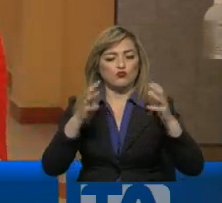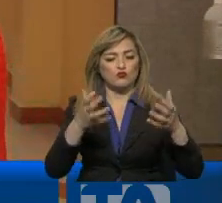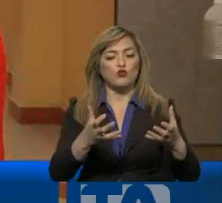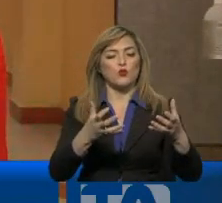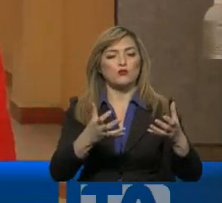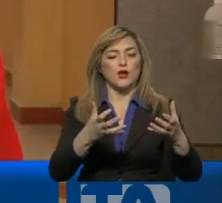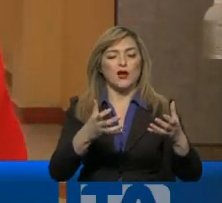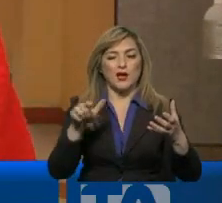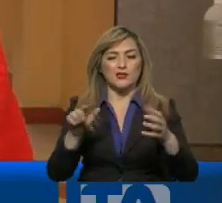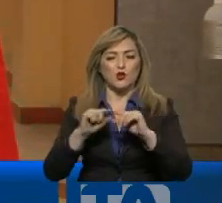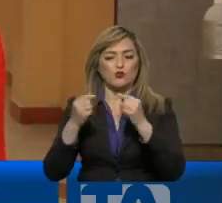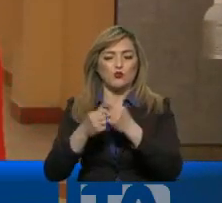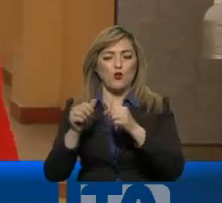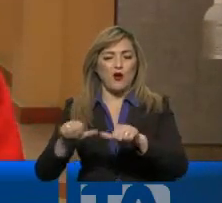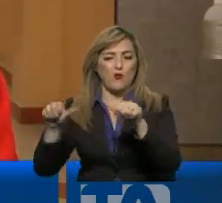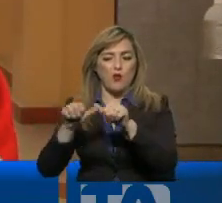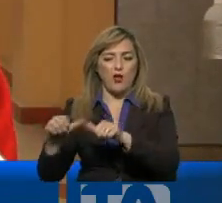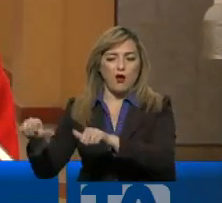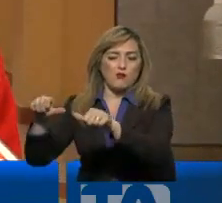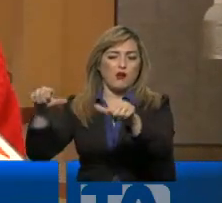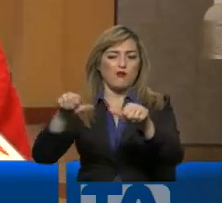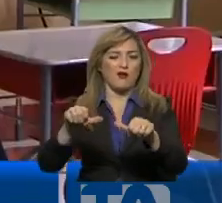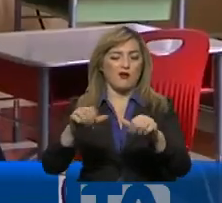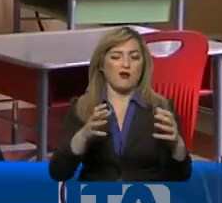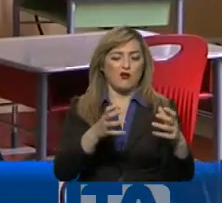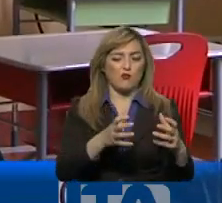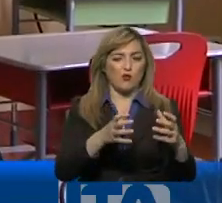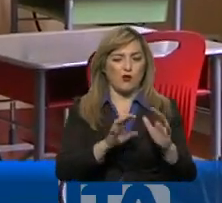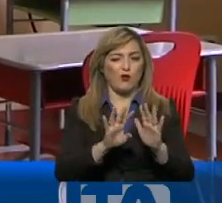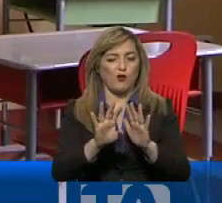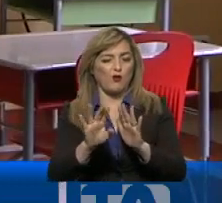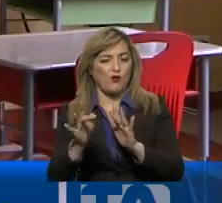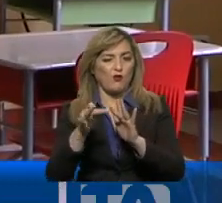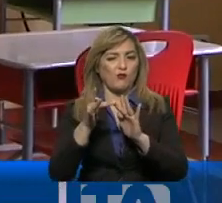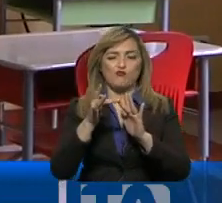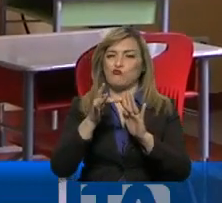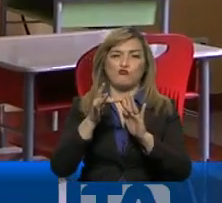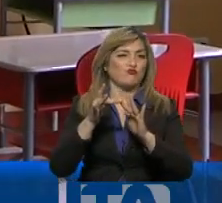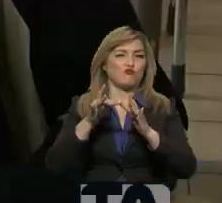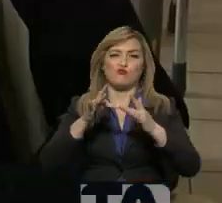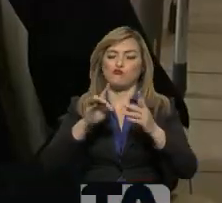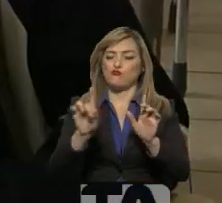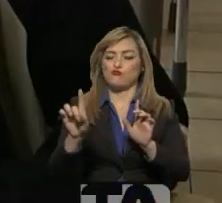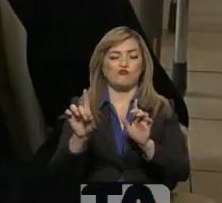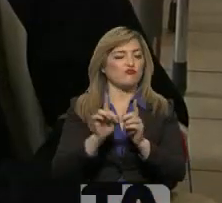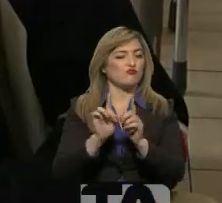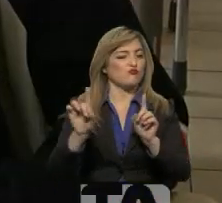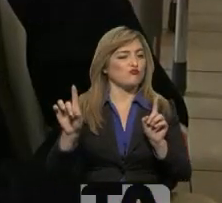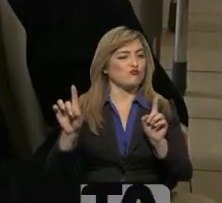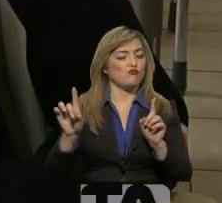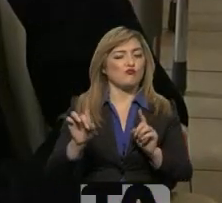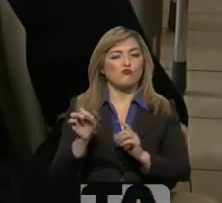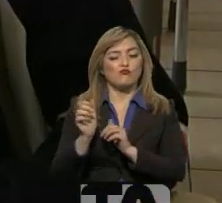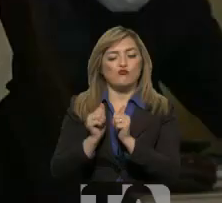con otros, con los otros grupos de los estudiantes. Siempre están acompañados por un profesor, están